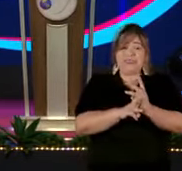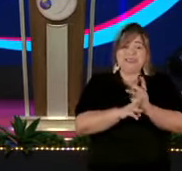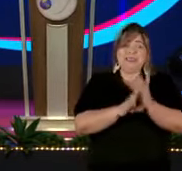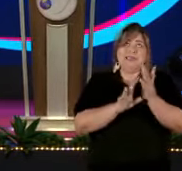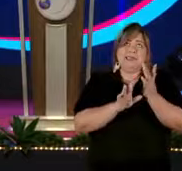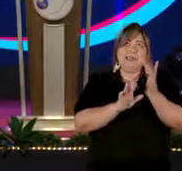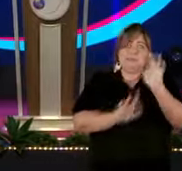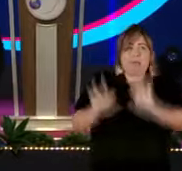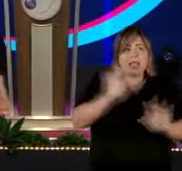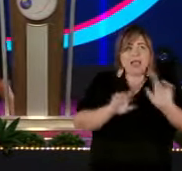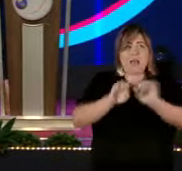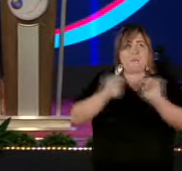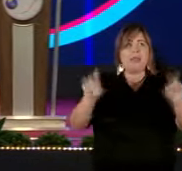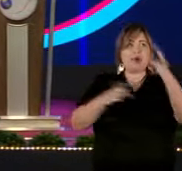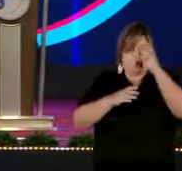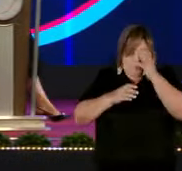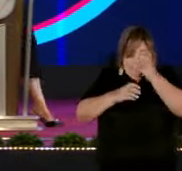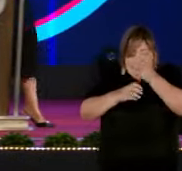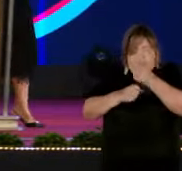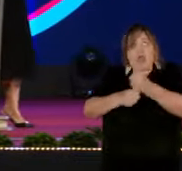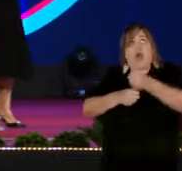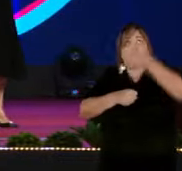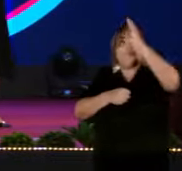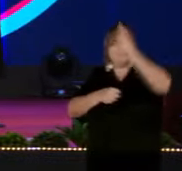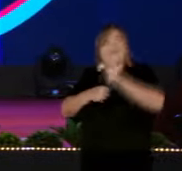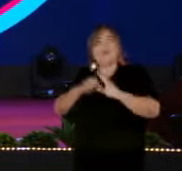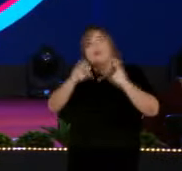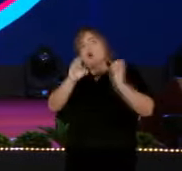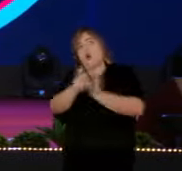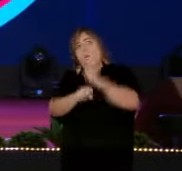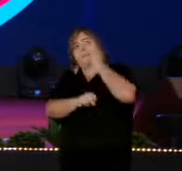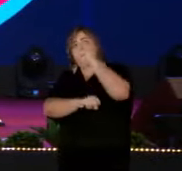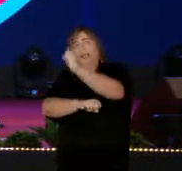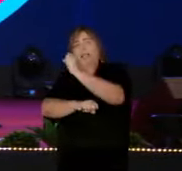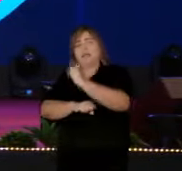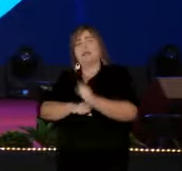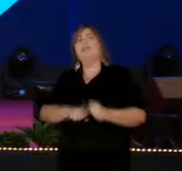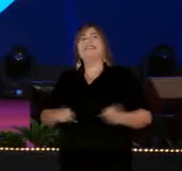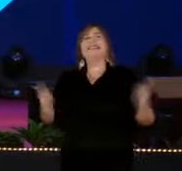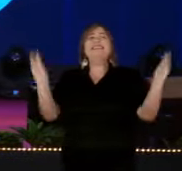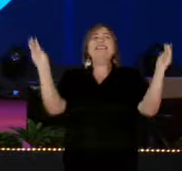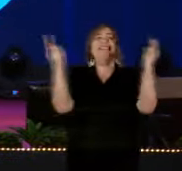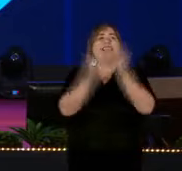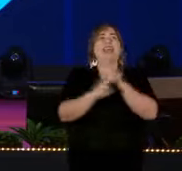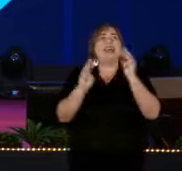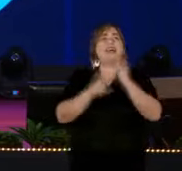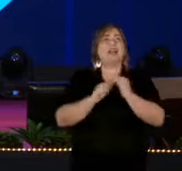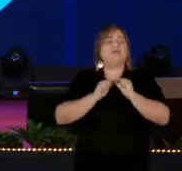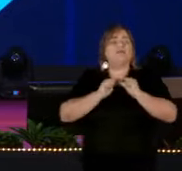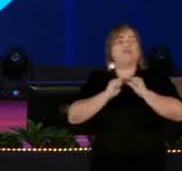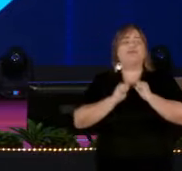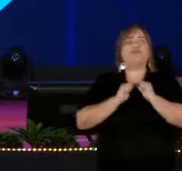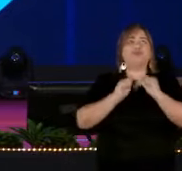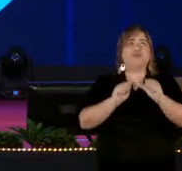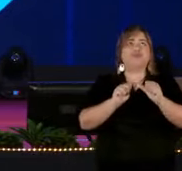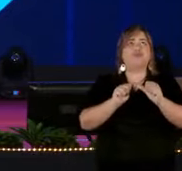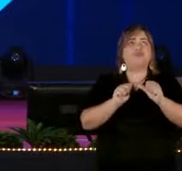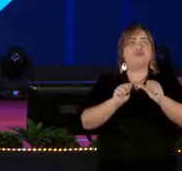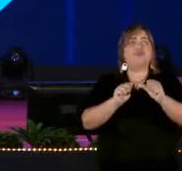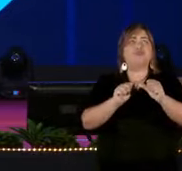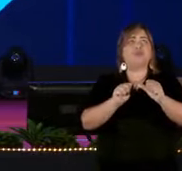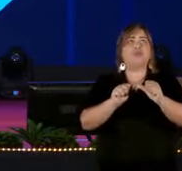confiad, yo he vencido. Es un acto de avanzar, es un acto de guerra, es un acto de estar